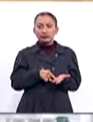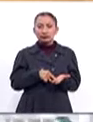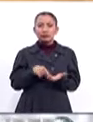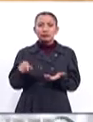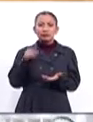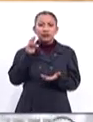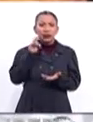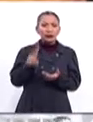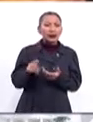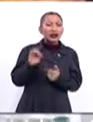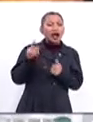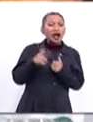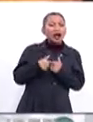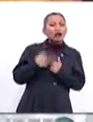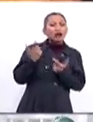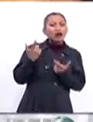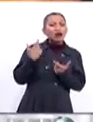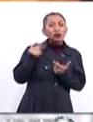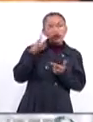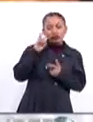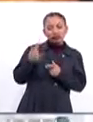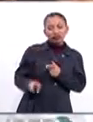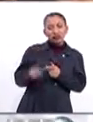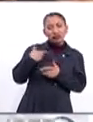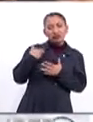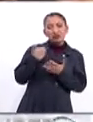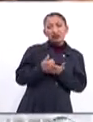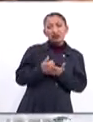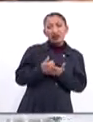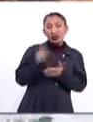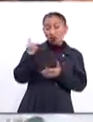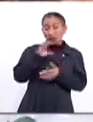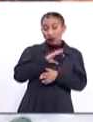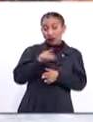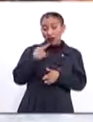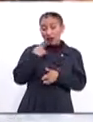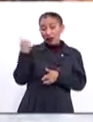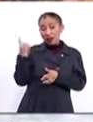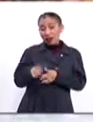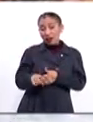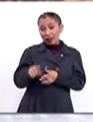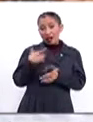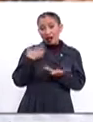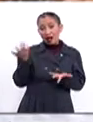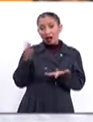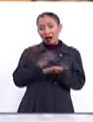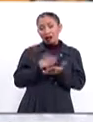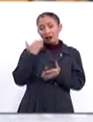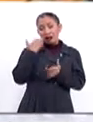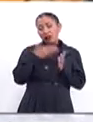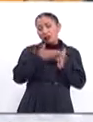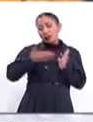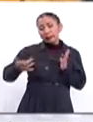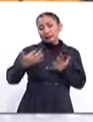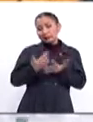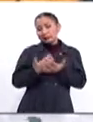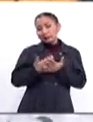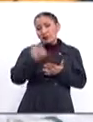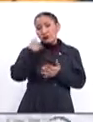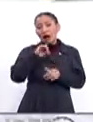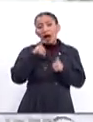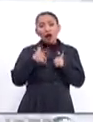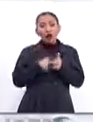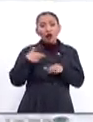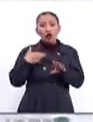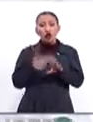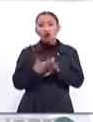todavía no sabemos a ciencia cierta cuál es la sentencia. Una vez que esta se emita, todavía va a tardar un poco,